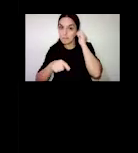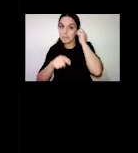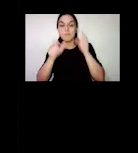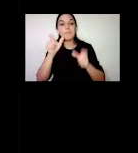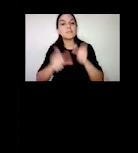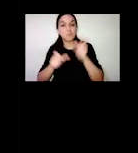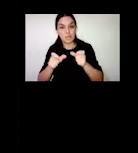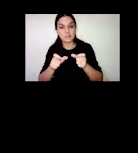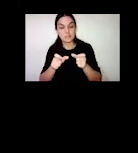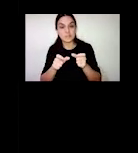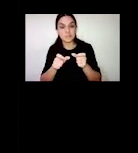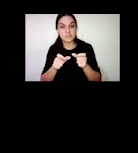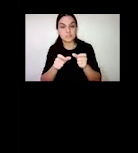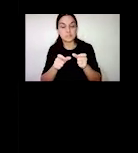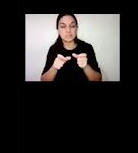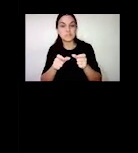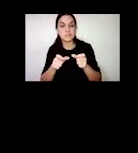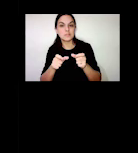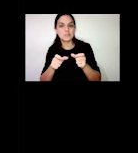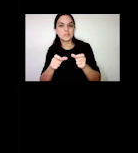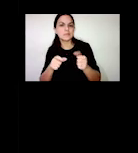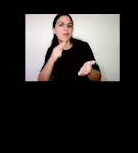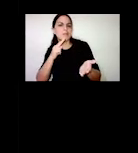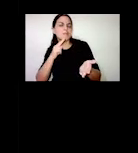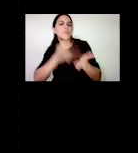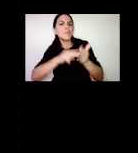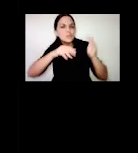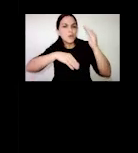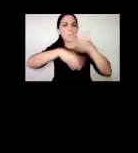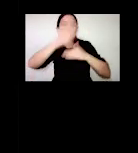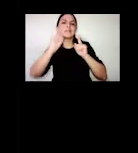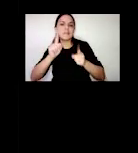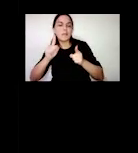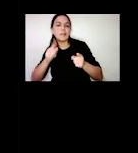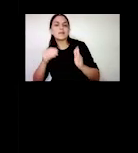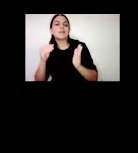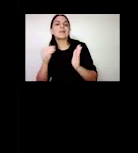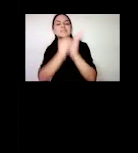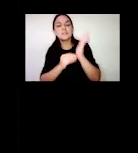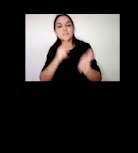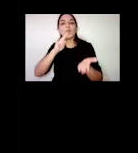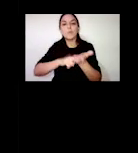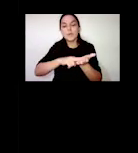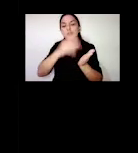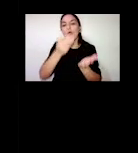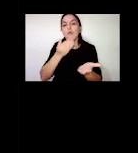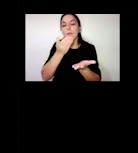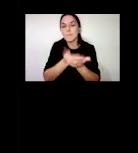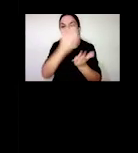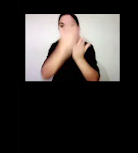superan este monto, se encuentran inscriptos en el impuesto y no pidieron la baja, deben presentar declaración